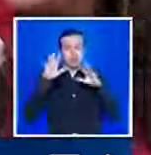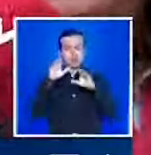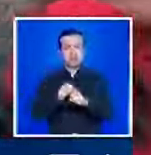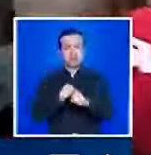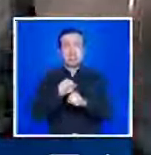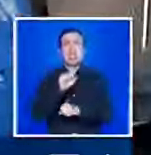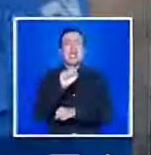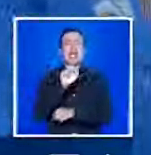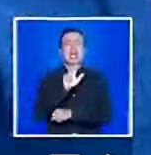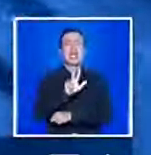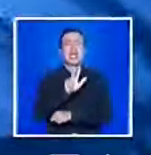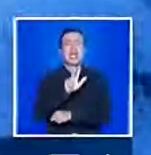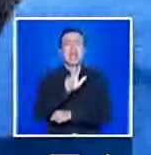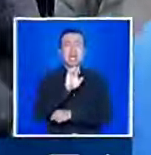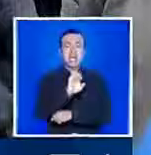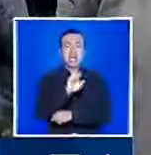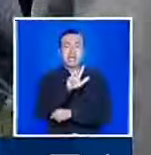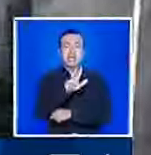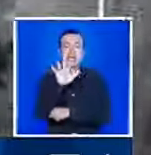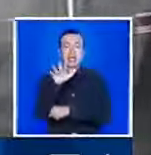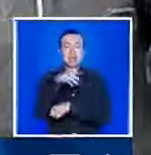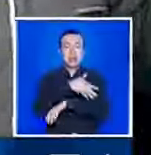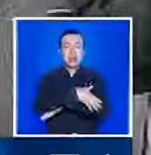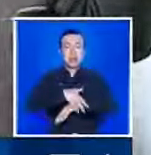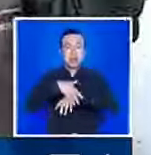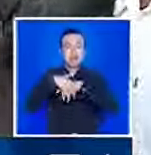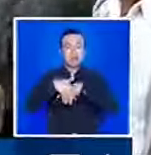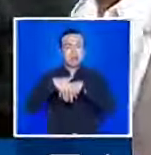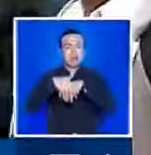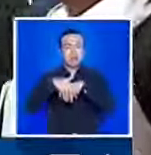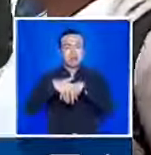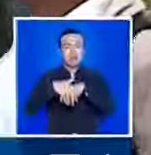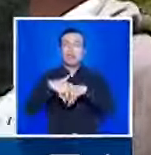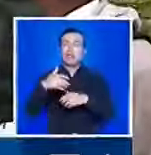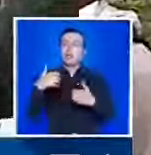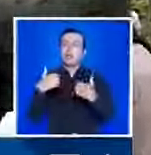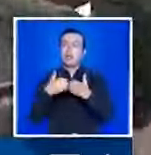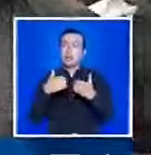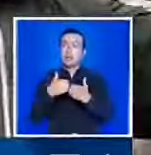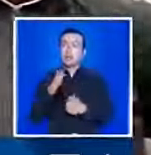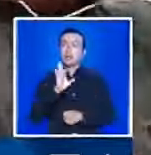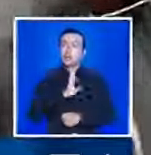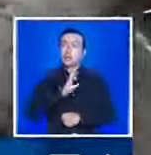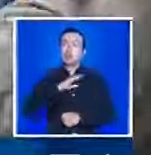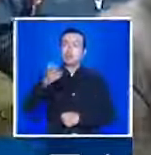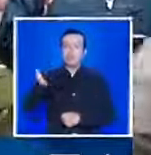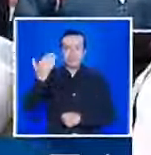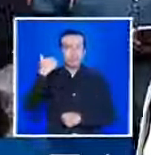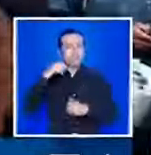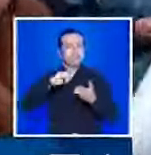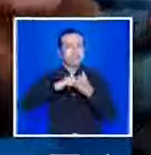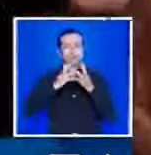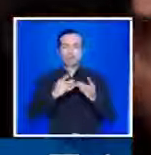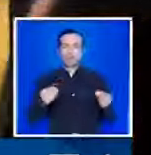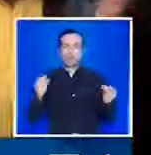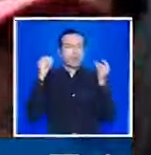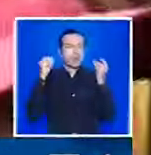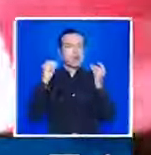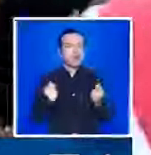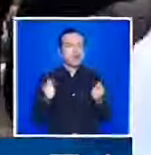y queremos que la comisión técnica del EMAP venga para acá y nos dé una solución inmediata.